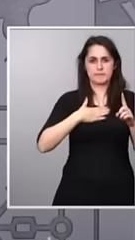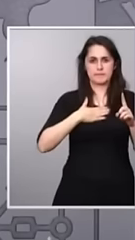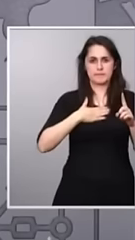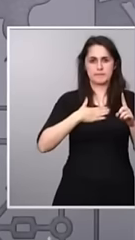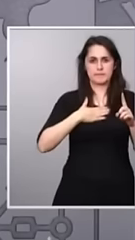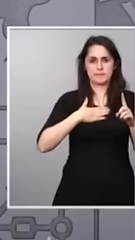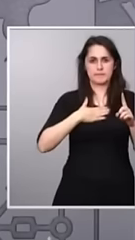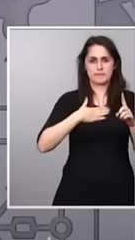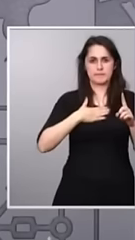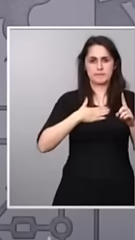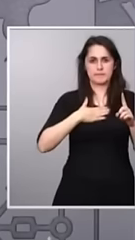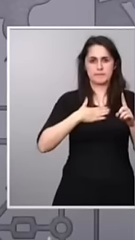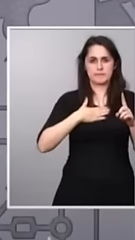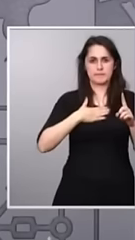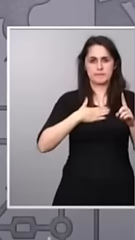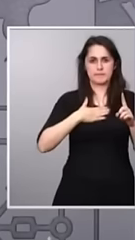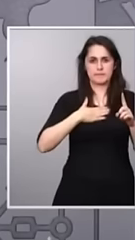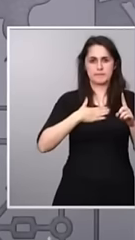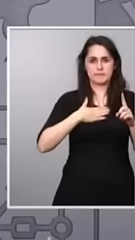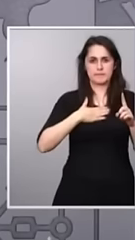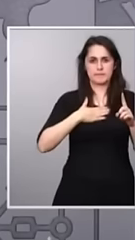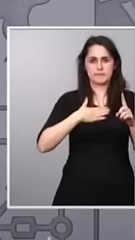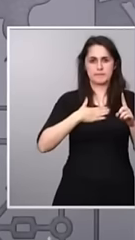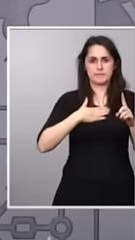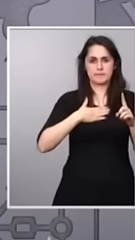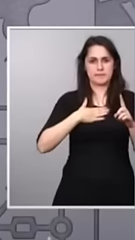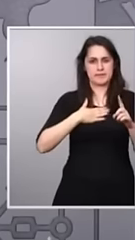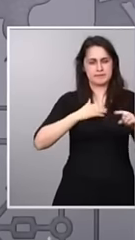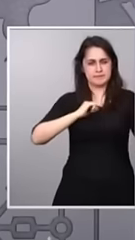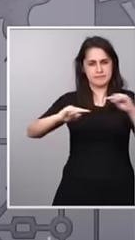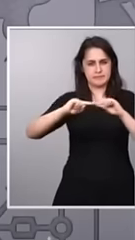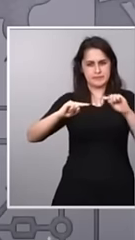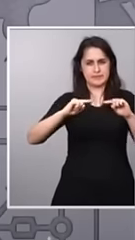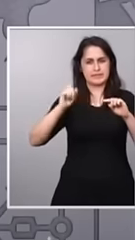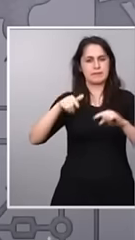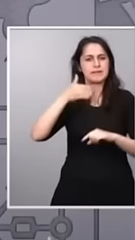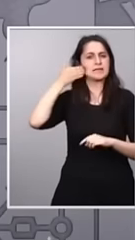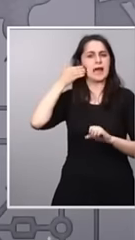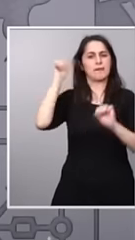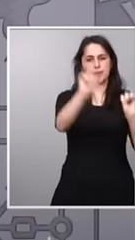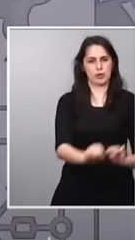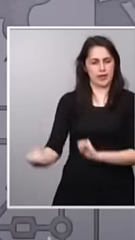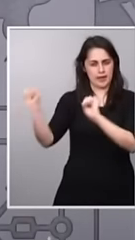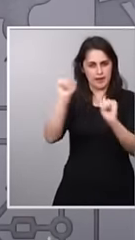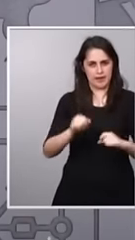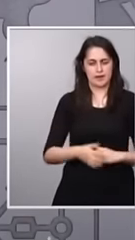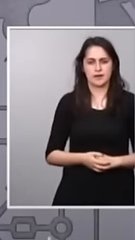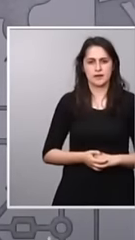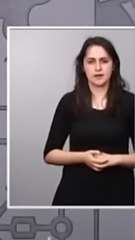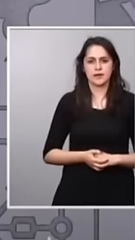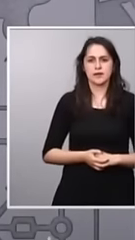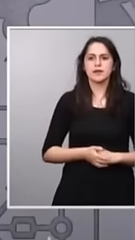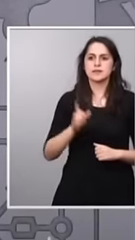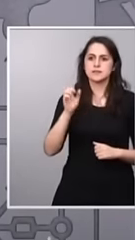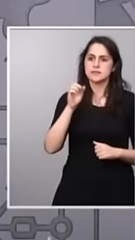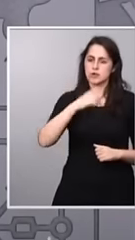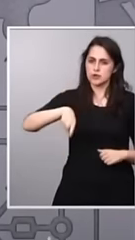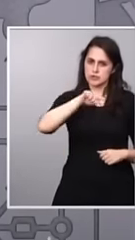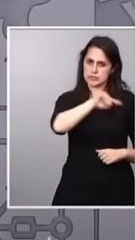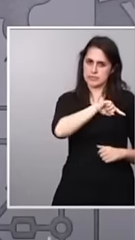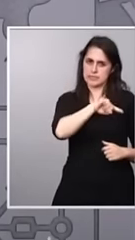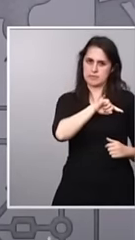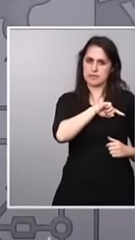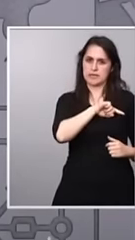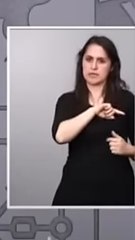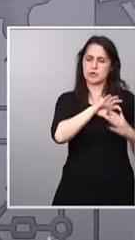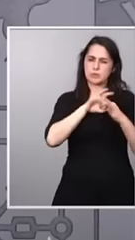amedrentar hacer sentir insegura a una person persona eh Quiero concluir reiterando el sentimiento fraternal